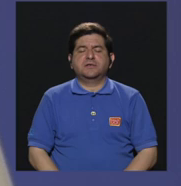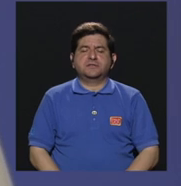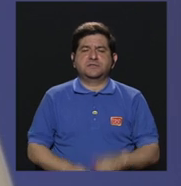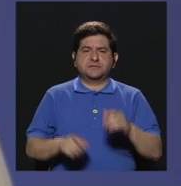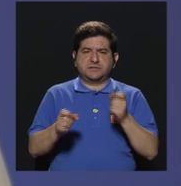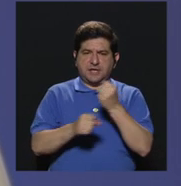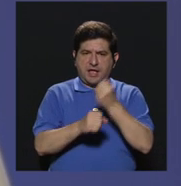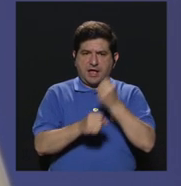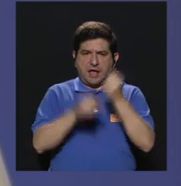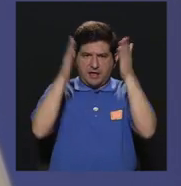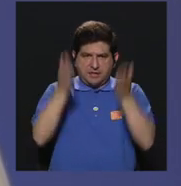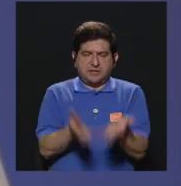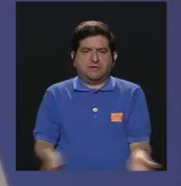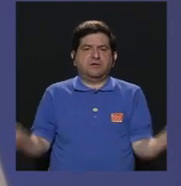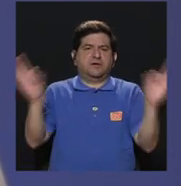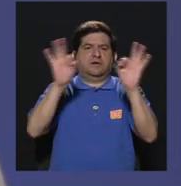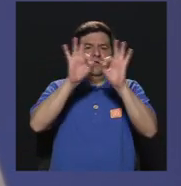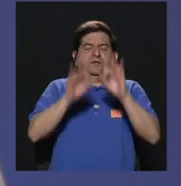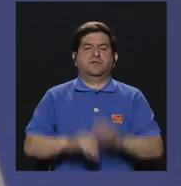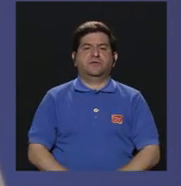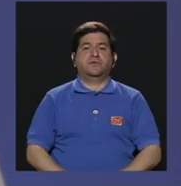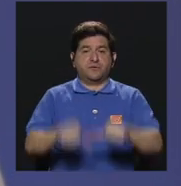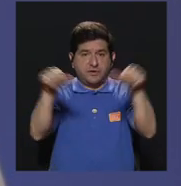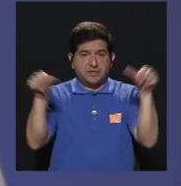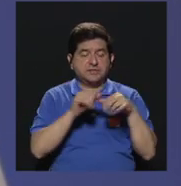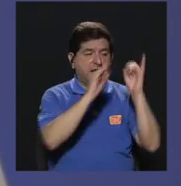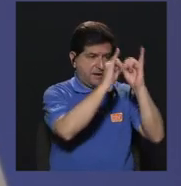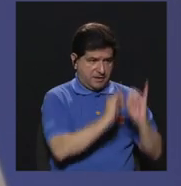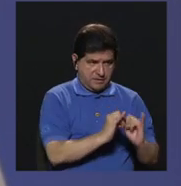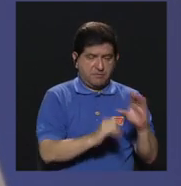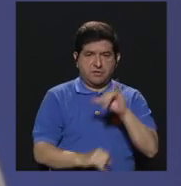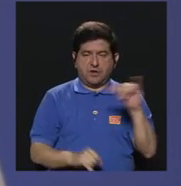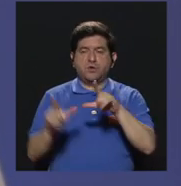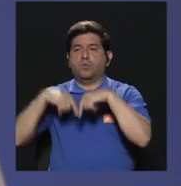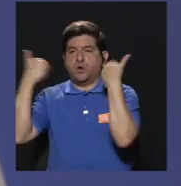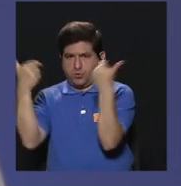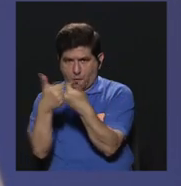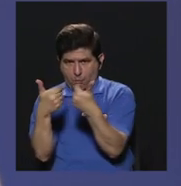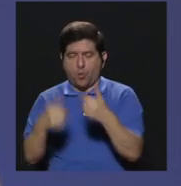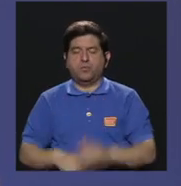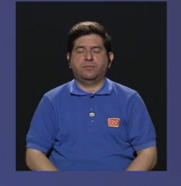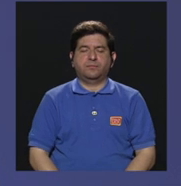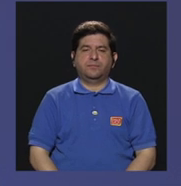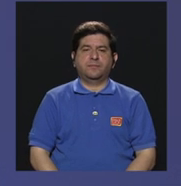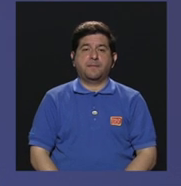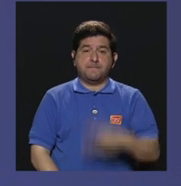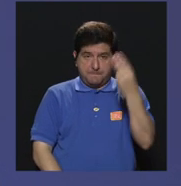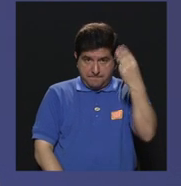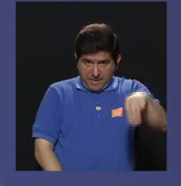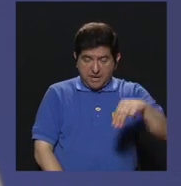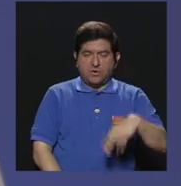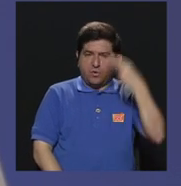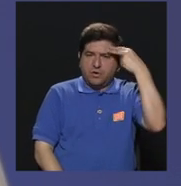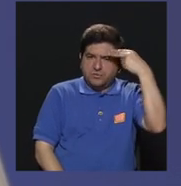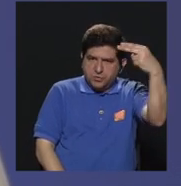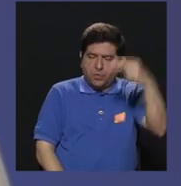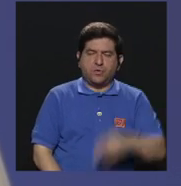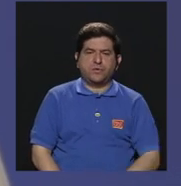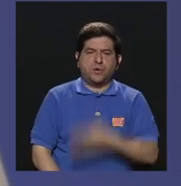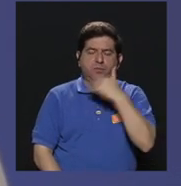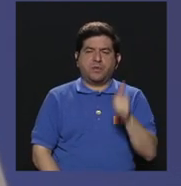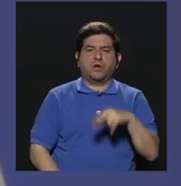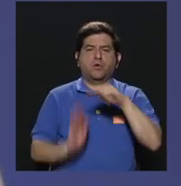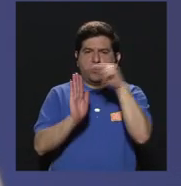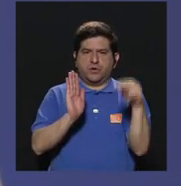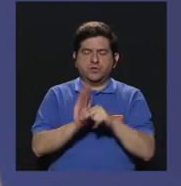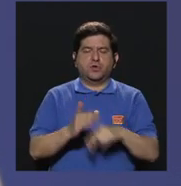destacado 2016, tanto en la categoría individual como grupal. El miércoles se realizó el homenaje a los mejores